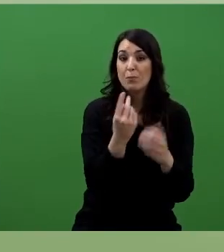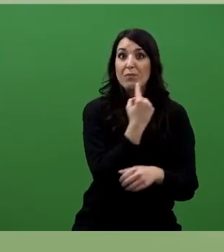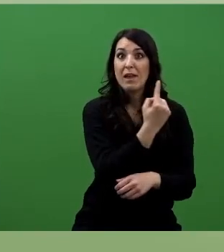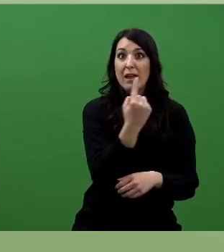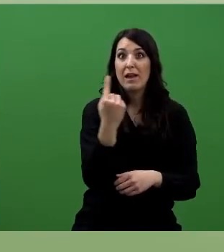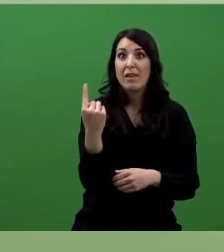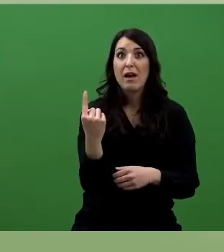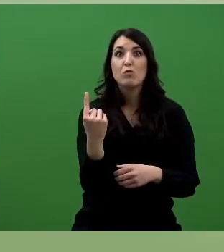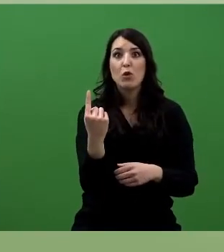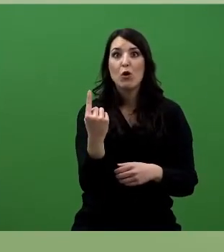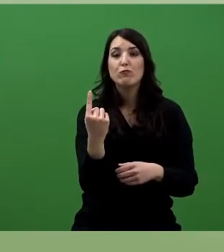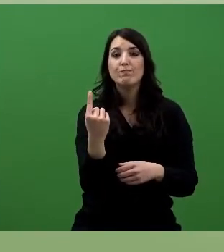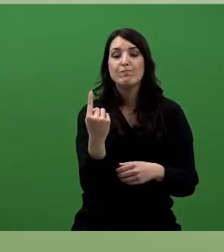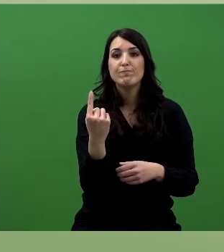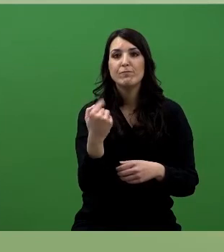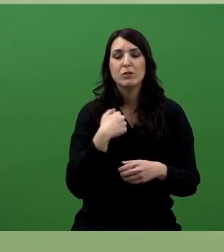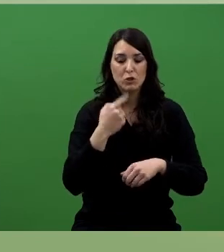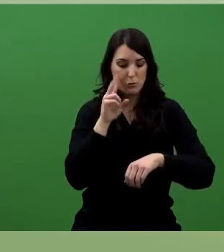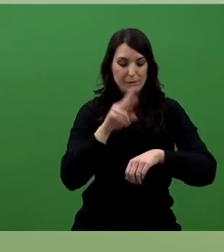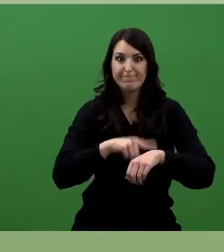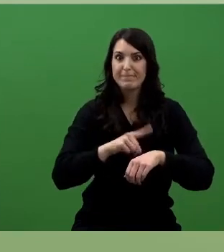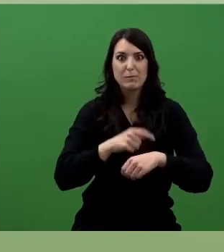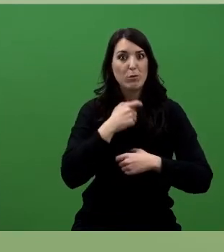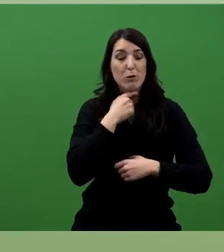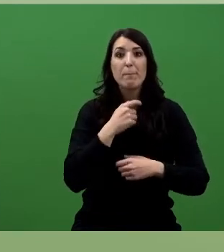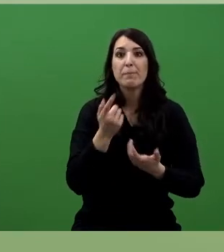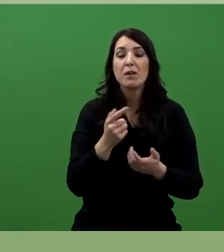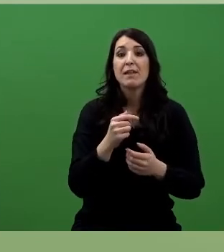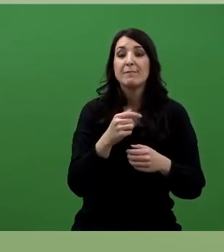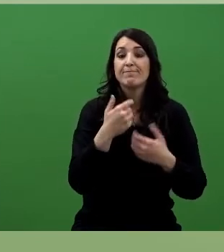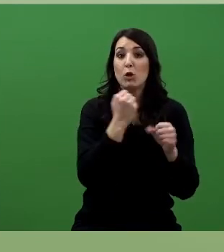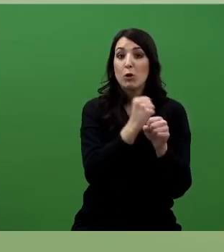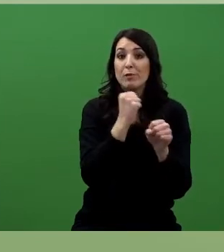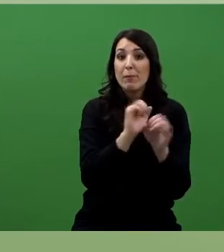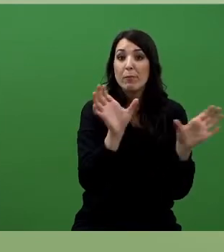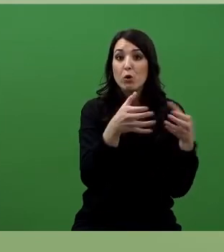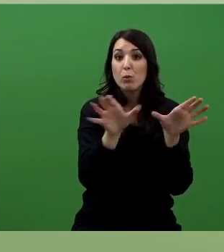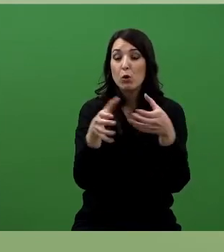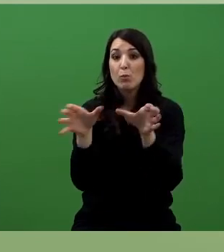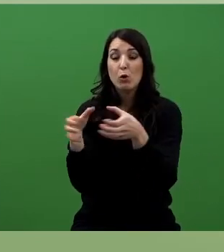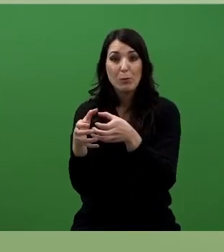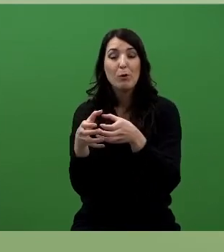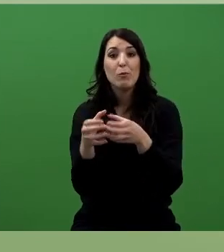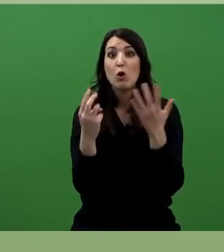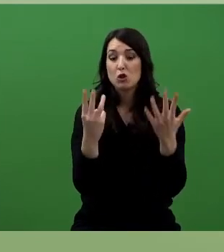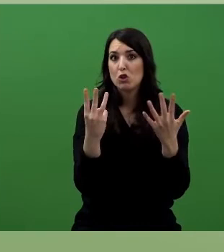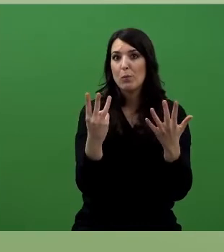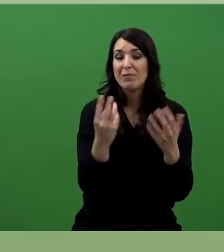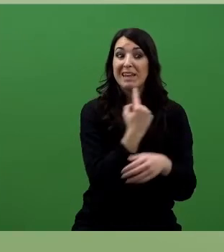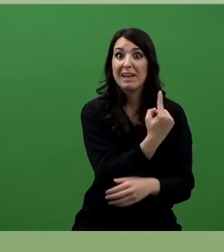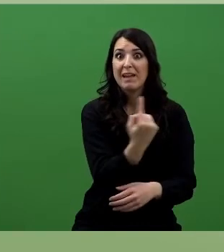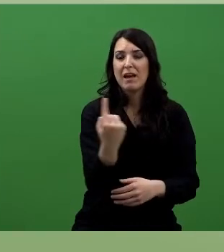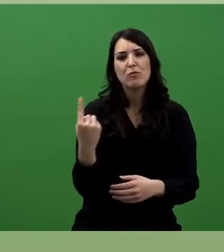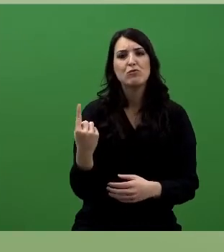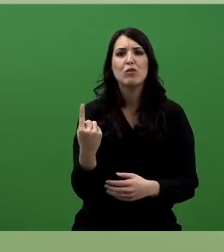un poco rápido porque veo que voy un poco mal de tiempo, nos dividimos en muchos grupos de trabajo, que cada uno